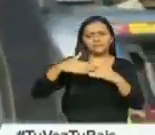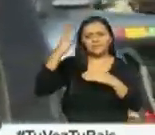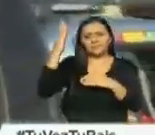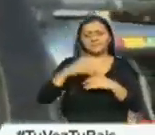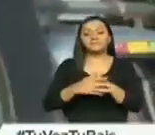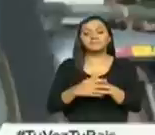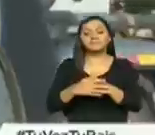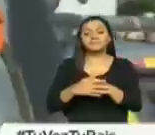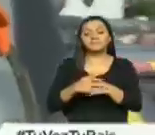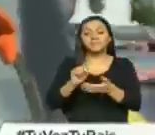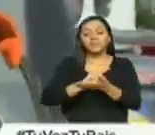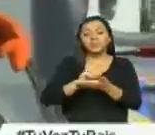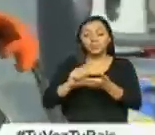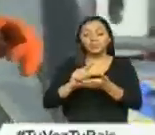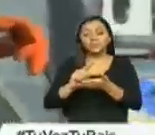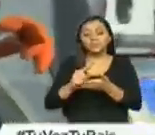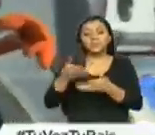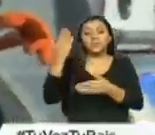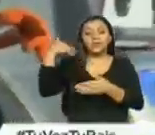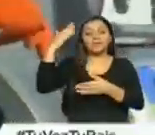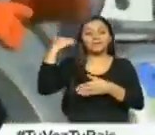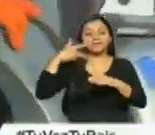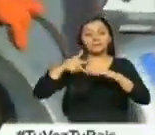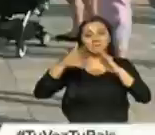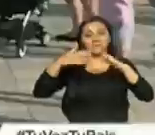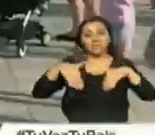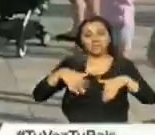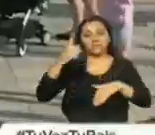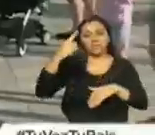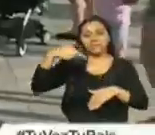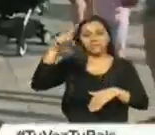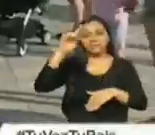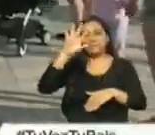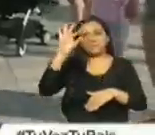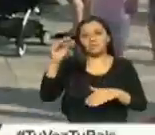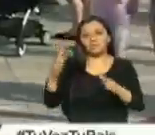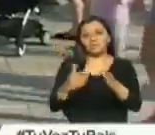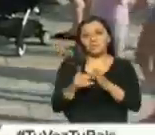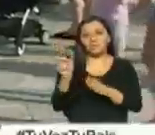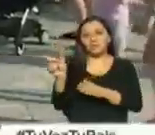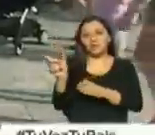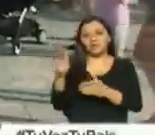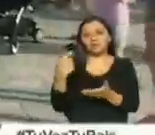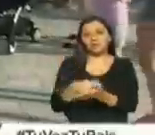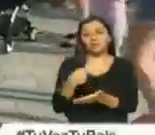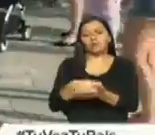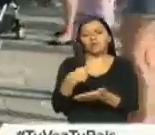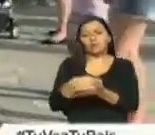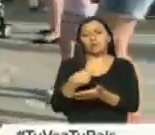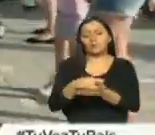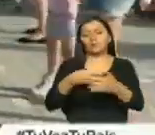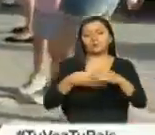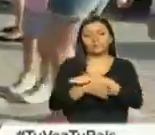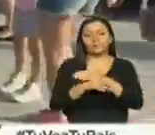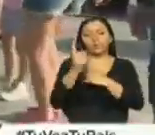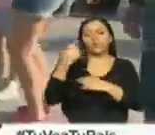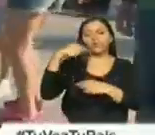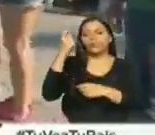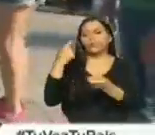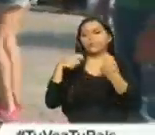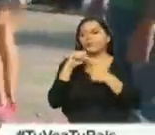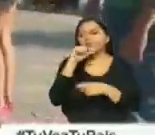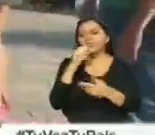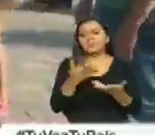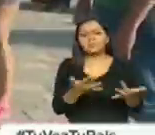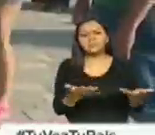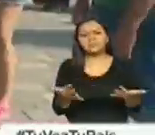En la semana previa a la inauguración de la cita deportiva, 1.500.000 boletos habían sido comprados y 1 millón más restaban por venderse,